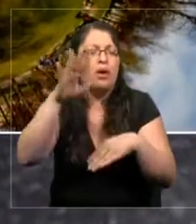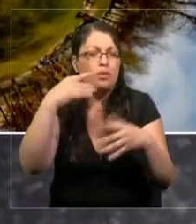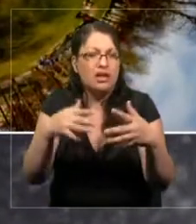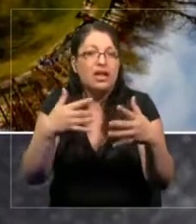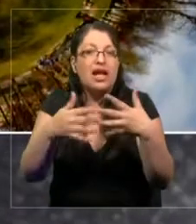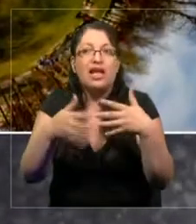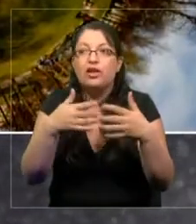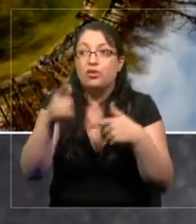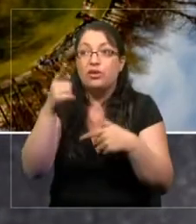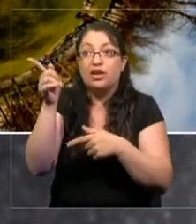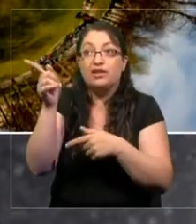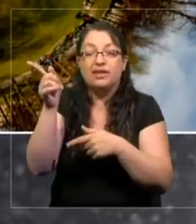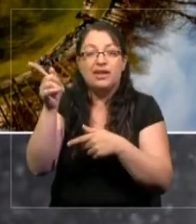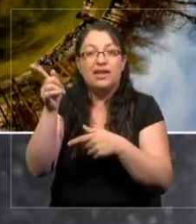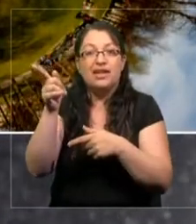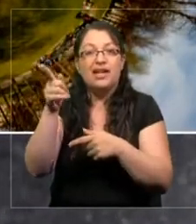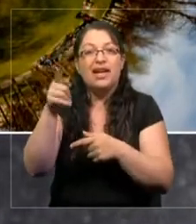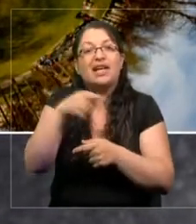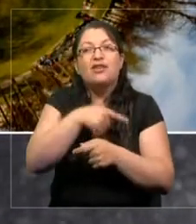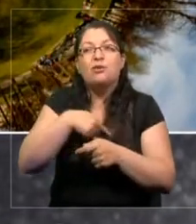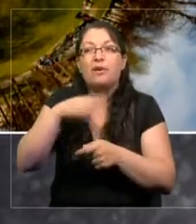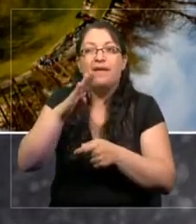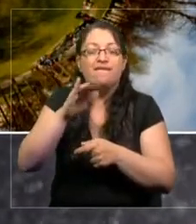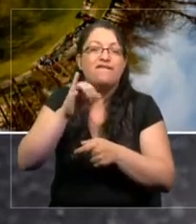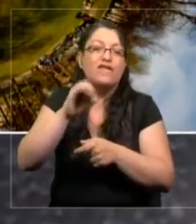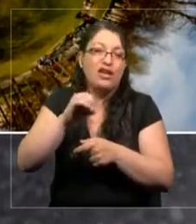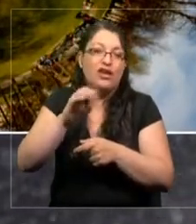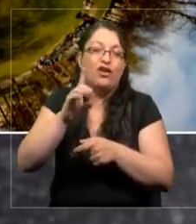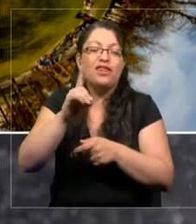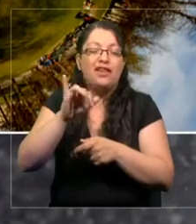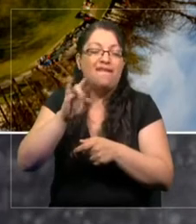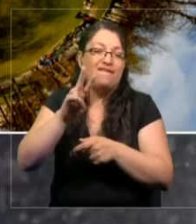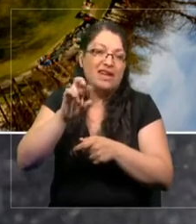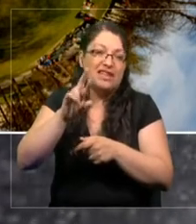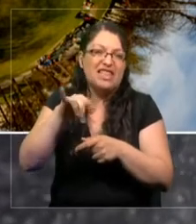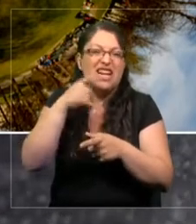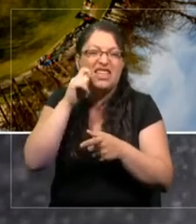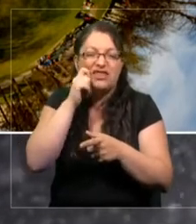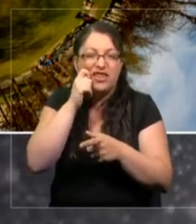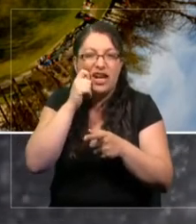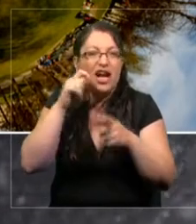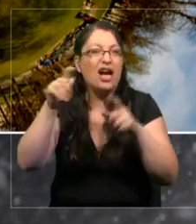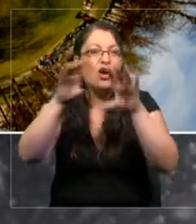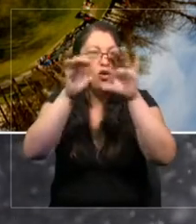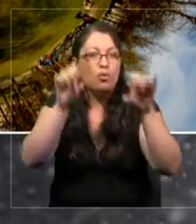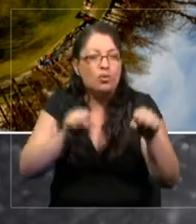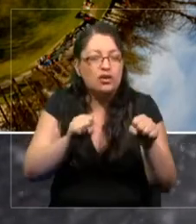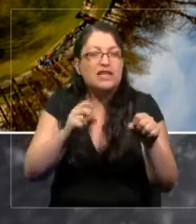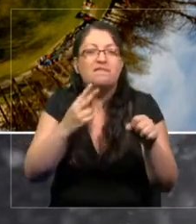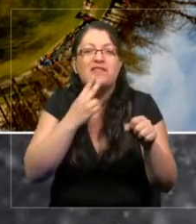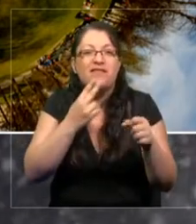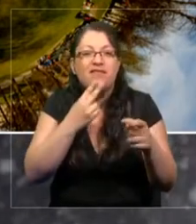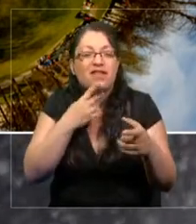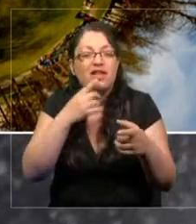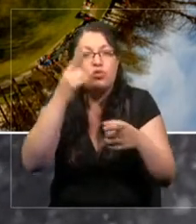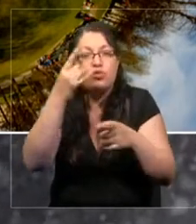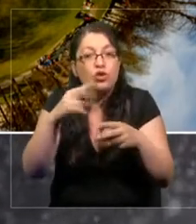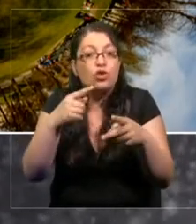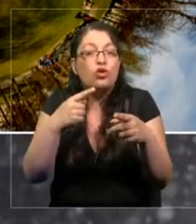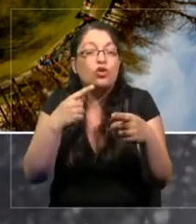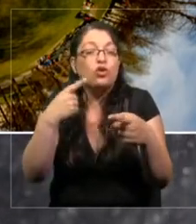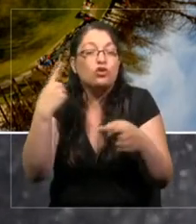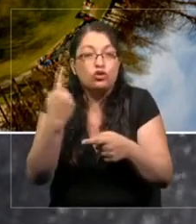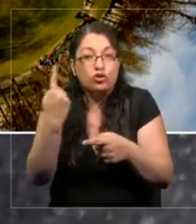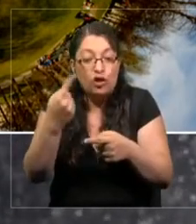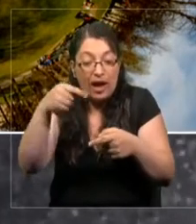conocida en términos más modernos como biodiversidad que es una matriz de vida que existe solamente en